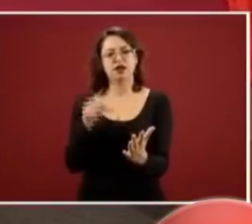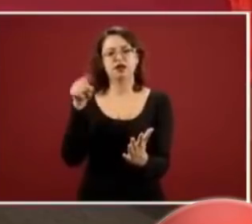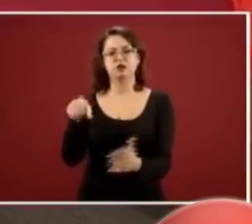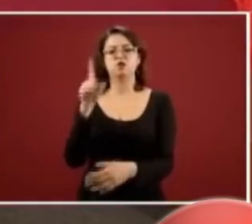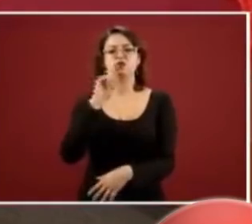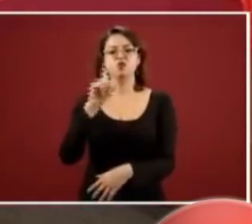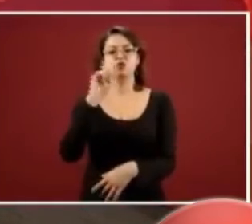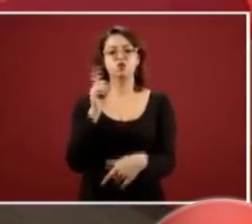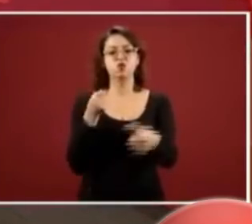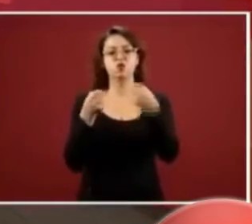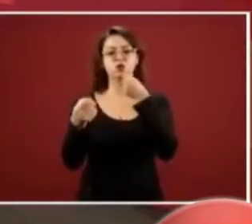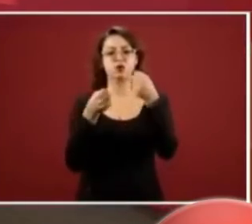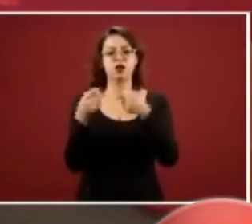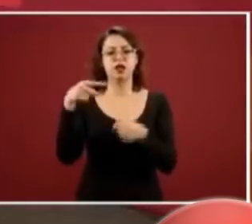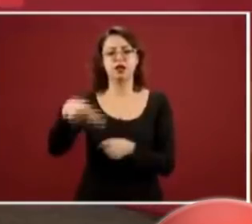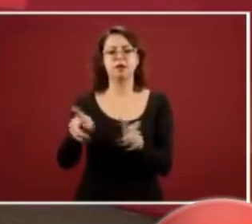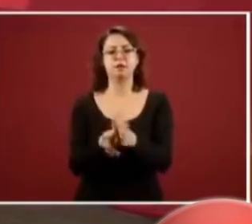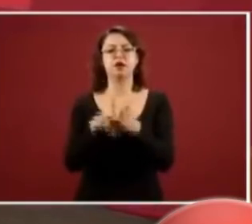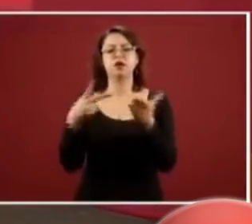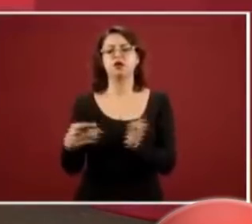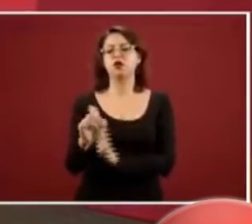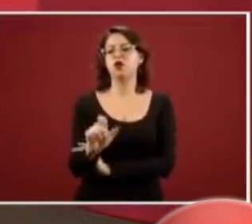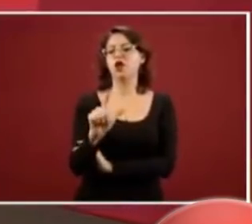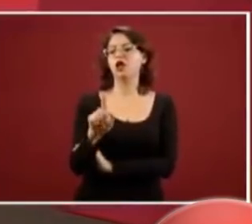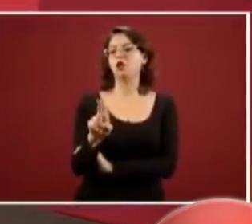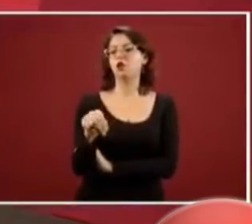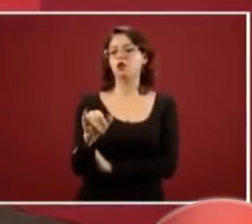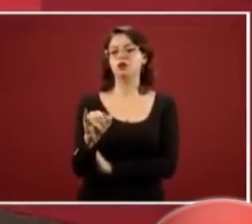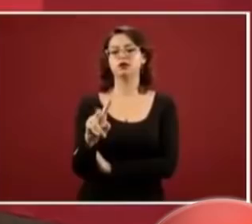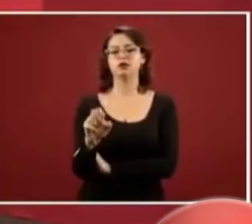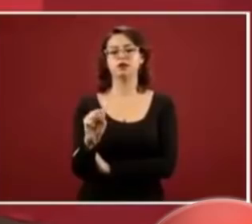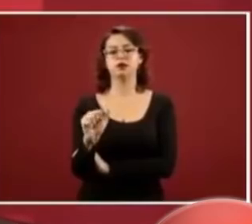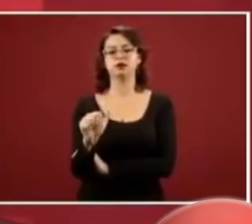periodista en Universal, en